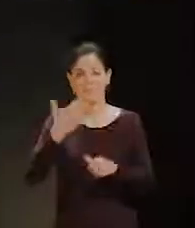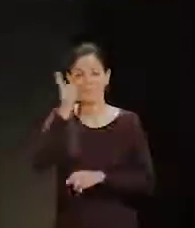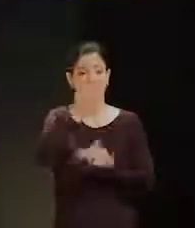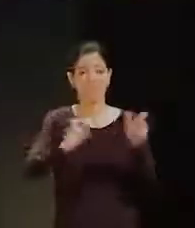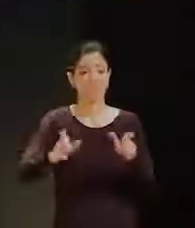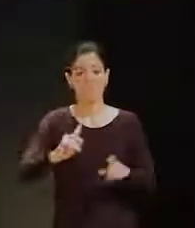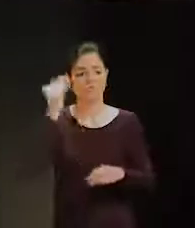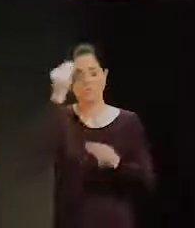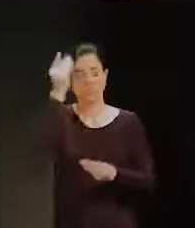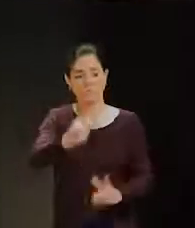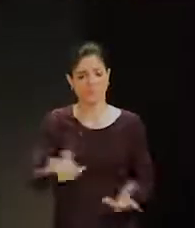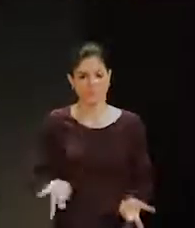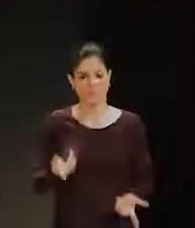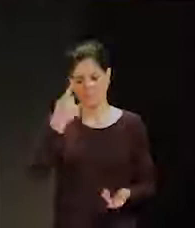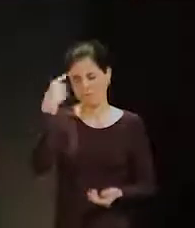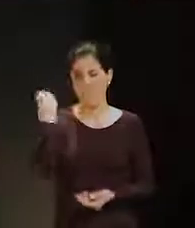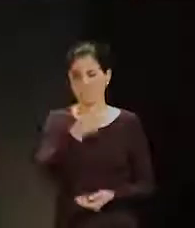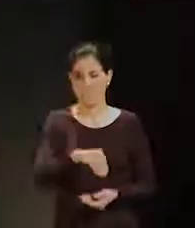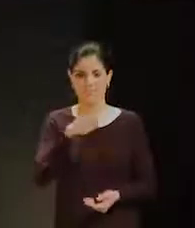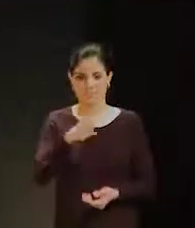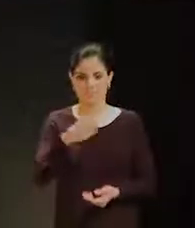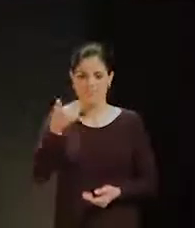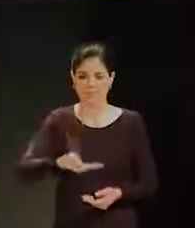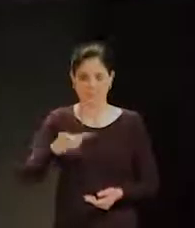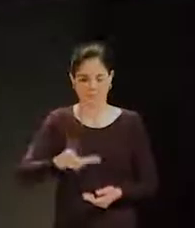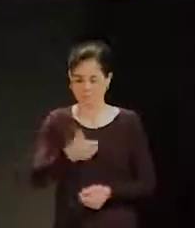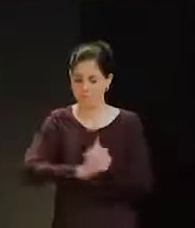gente no va a pensar. Eso es primordial.